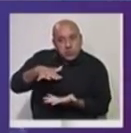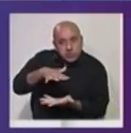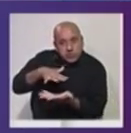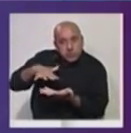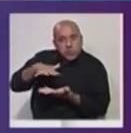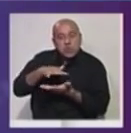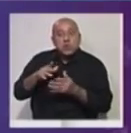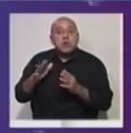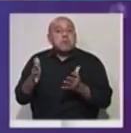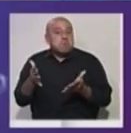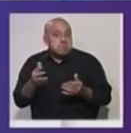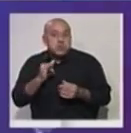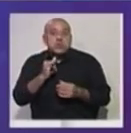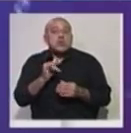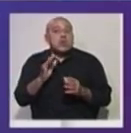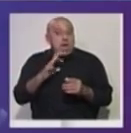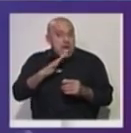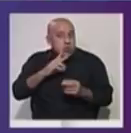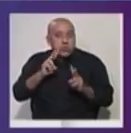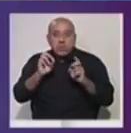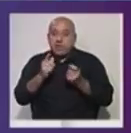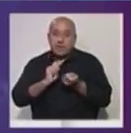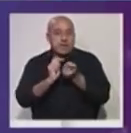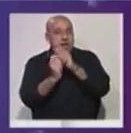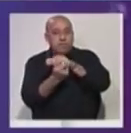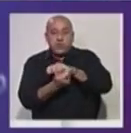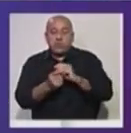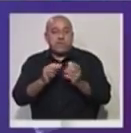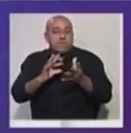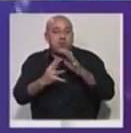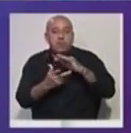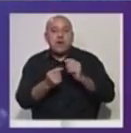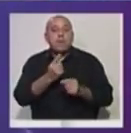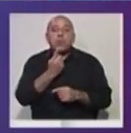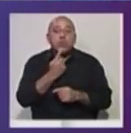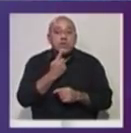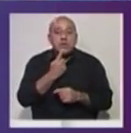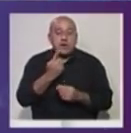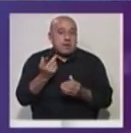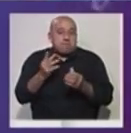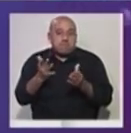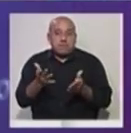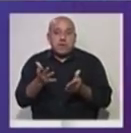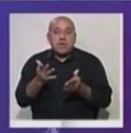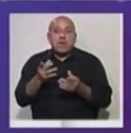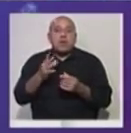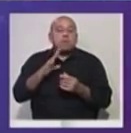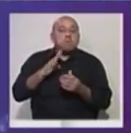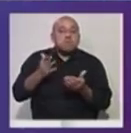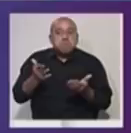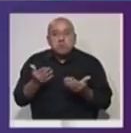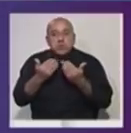parece confirmarse un cambio de ciclo político en toda la región, aún con ciertas